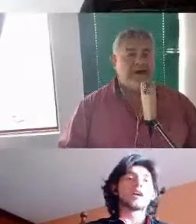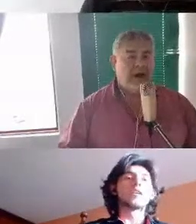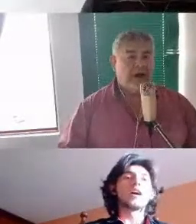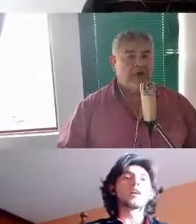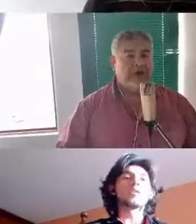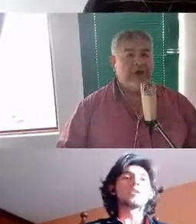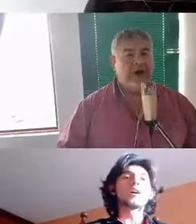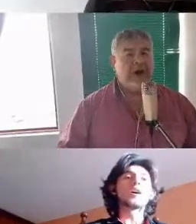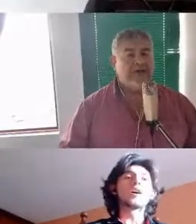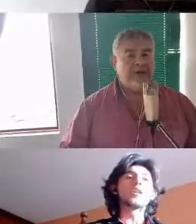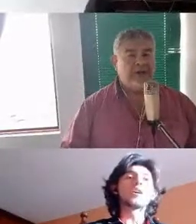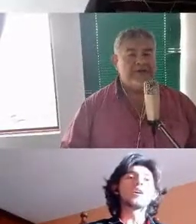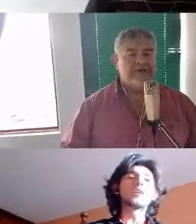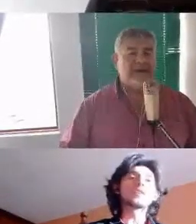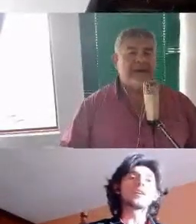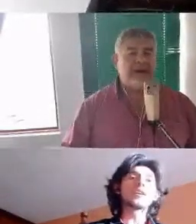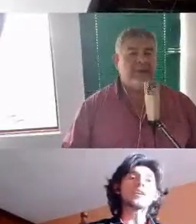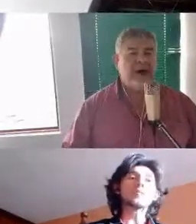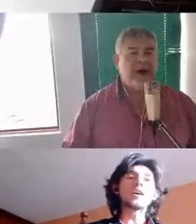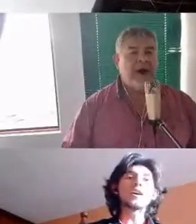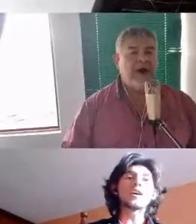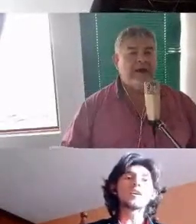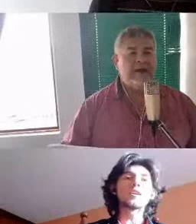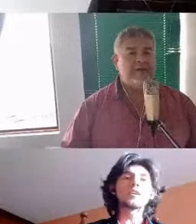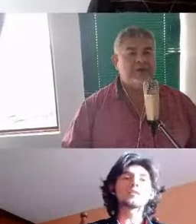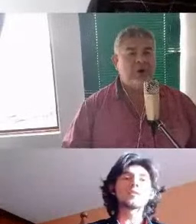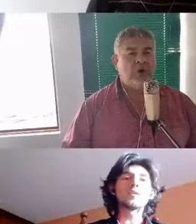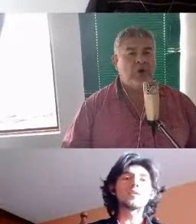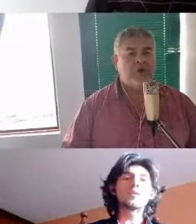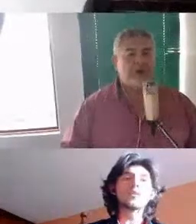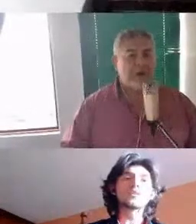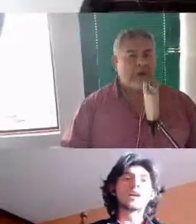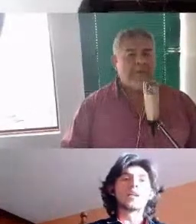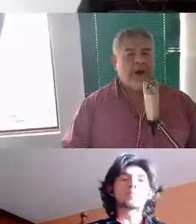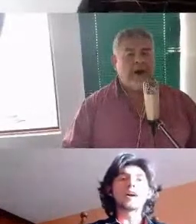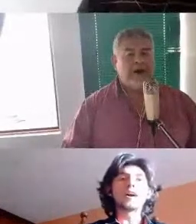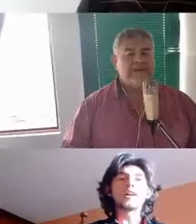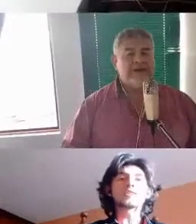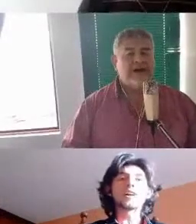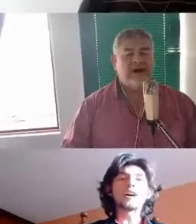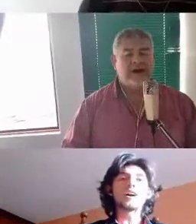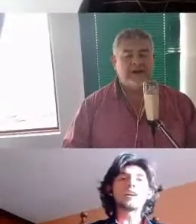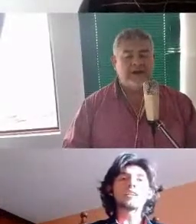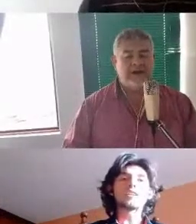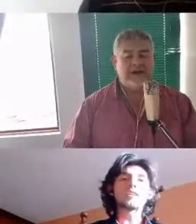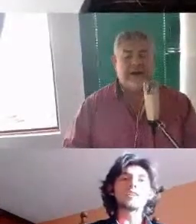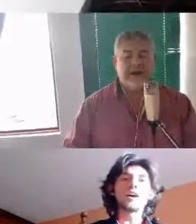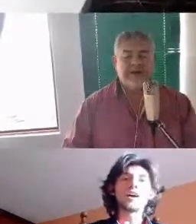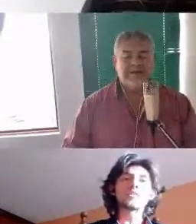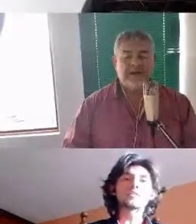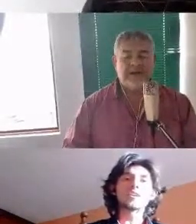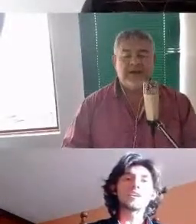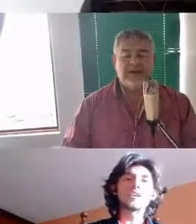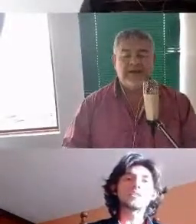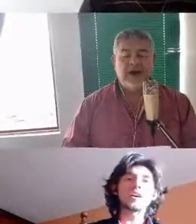conquistar la gloria de ser maestros para estar y